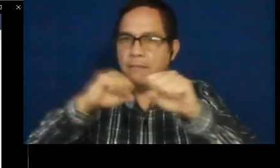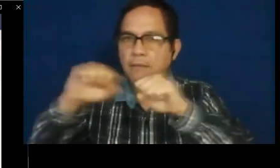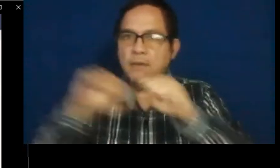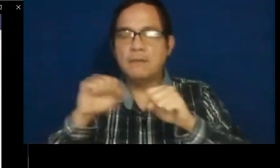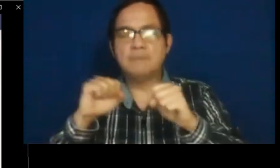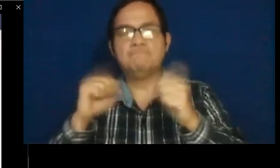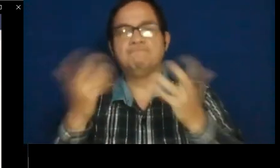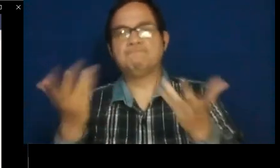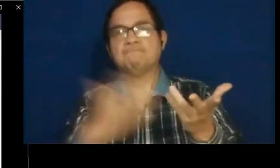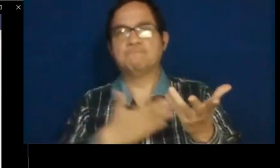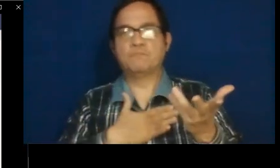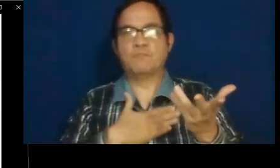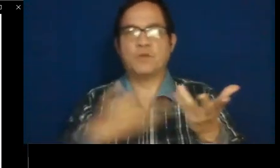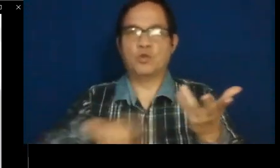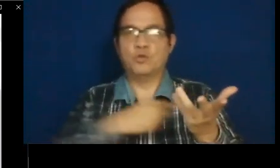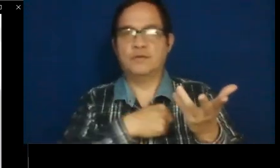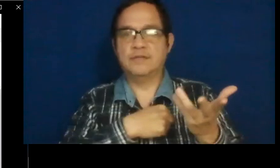nuestro